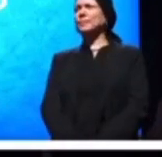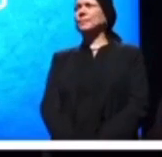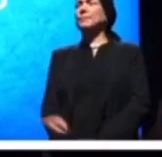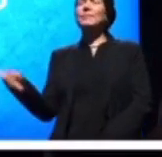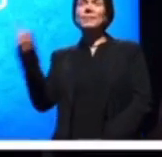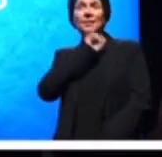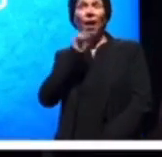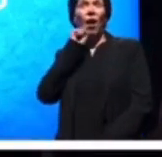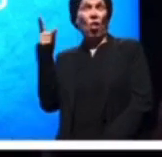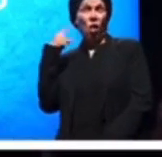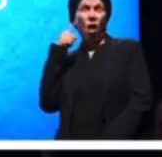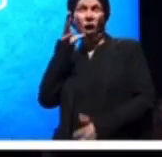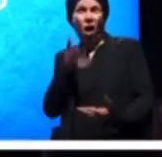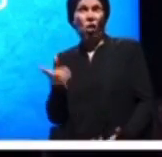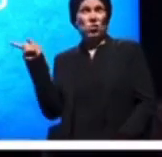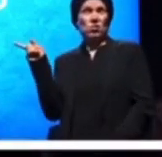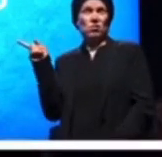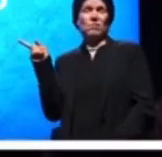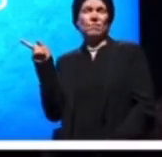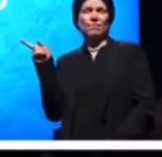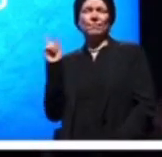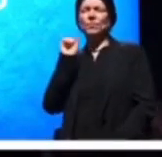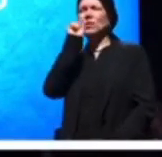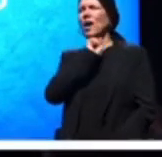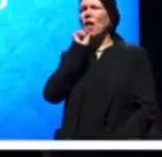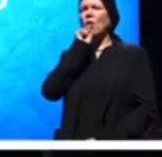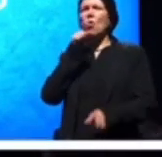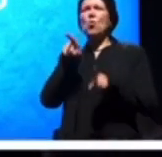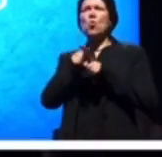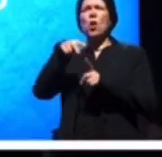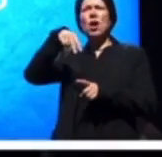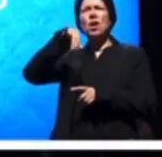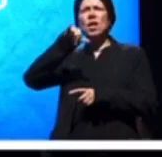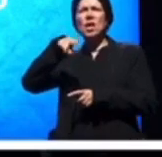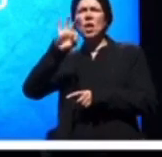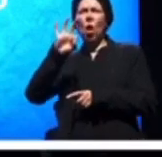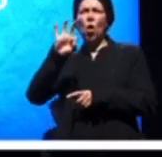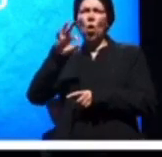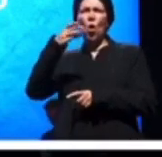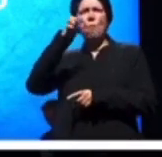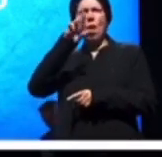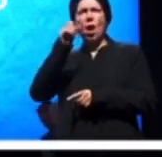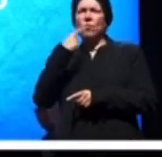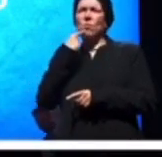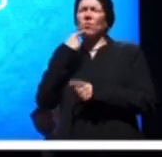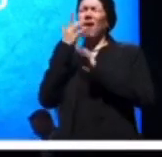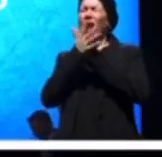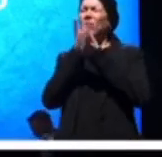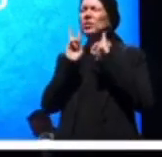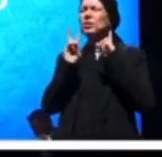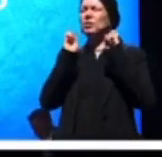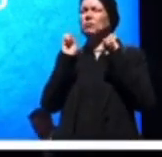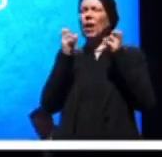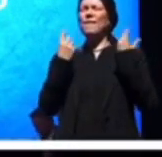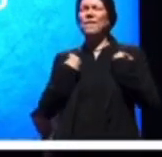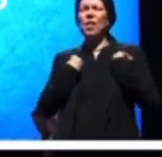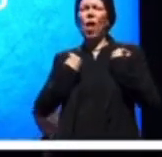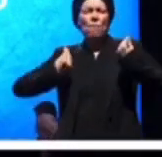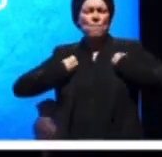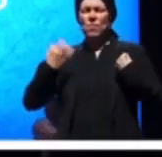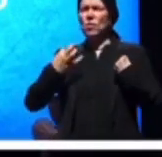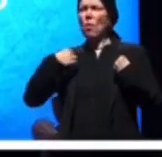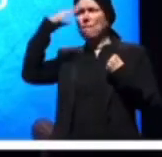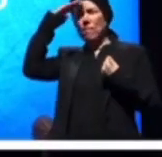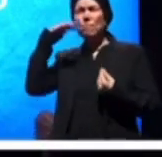Esta canción que está sonando ahora es una canción de Nino Bravo que habla precisamente de vivir la vida. Y yo con esto os quiero decir, papá y